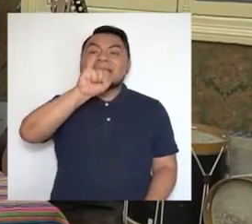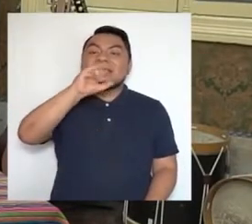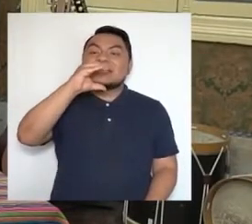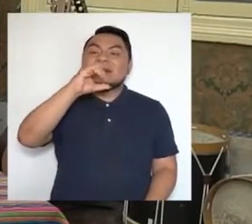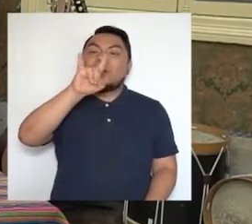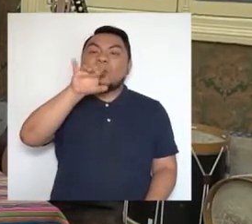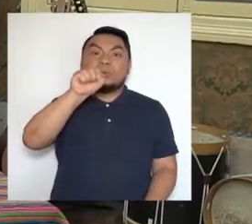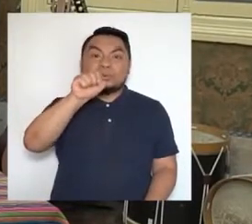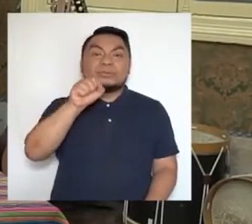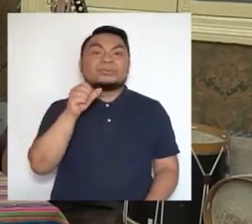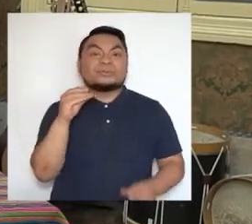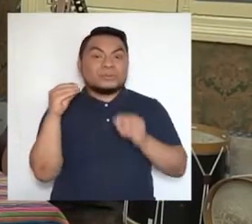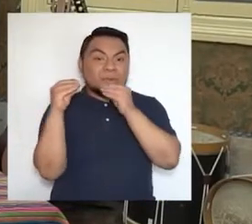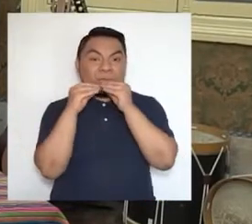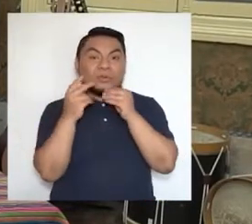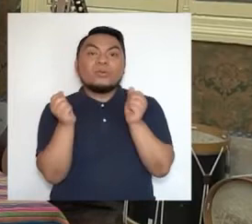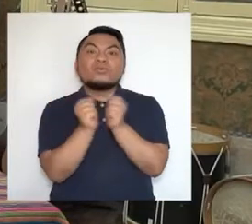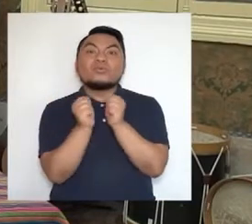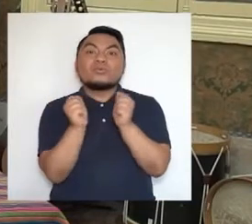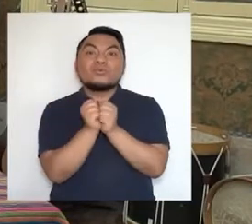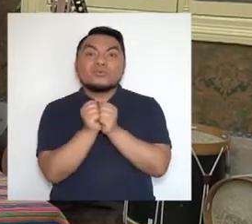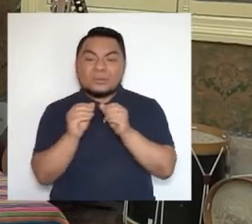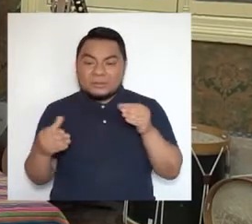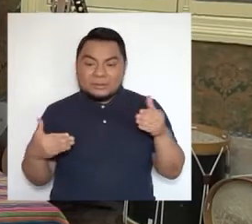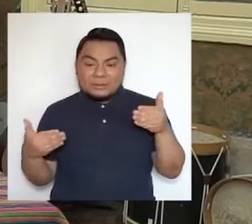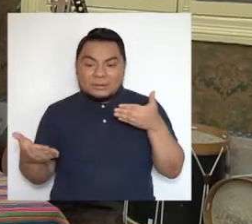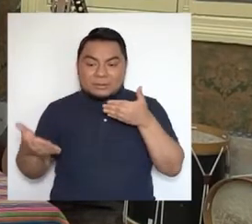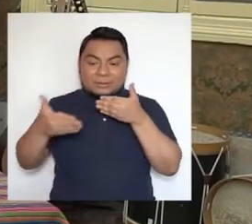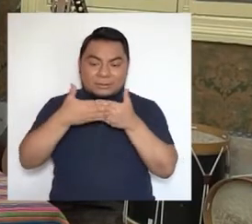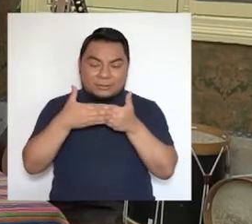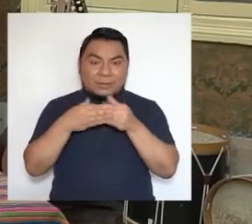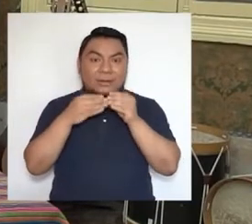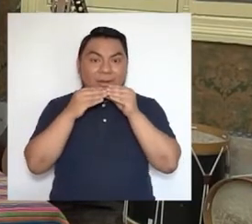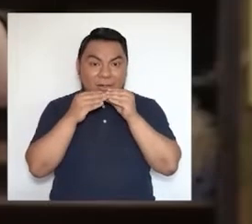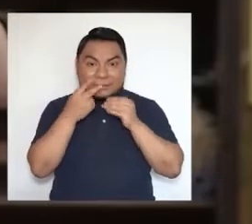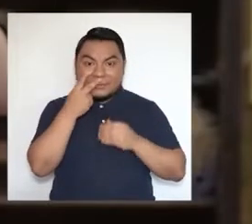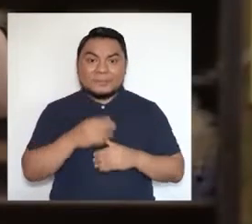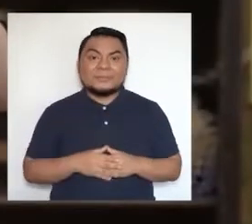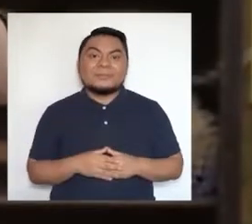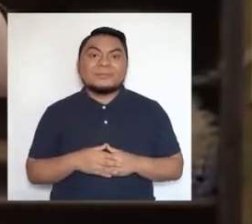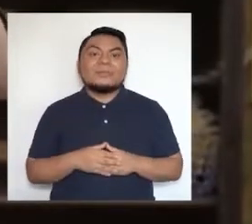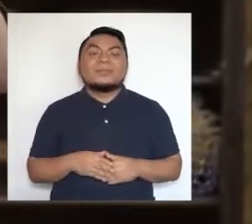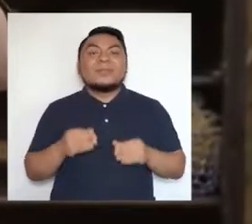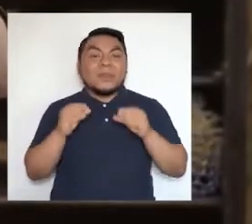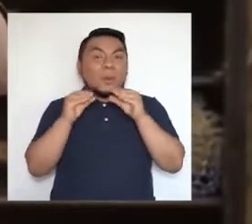tocan juntos. Sí, algunos le llaman zampoña. Vamos a escuchar.